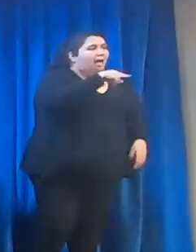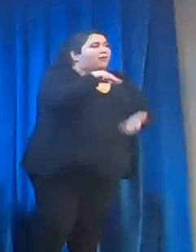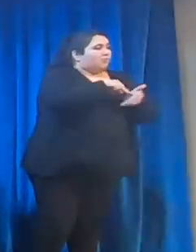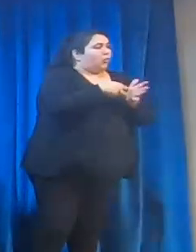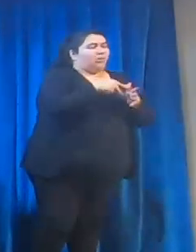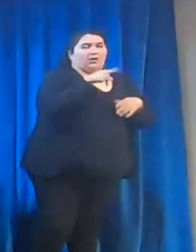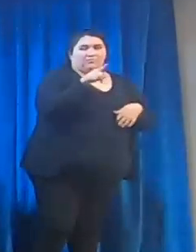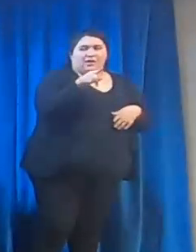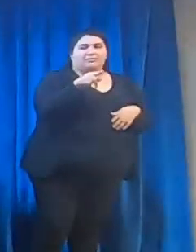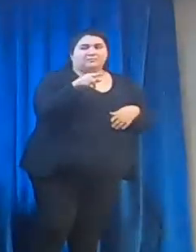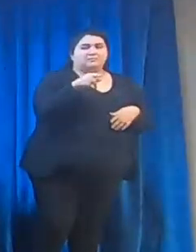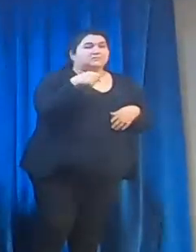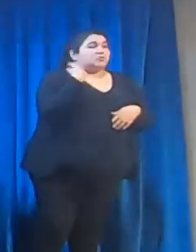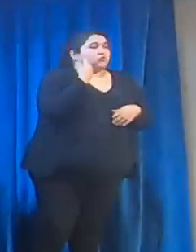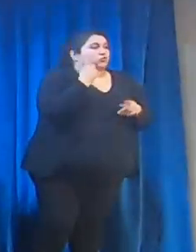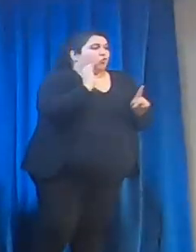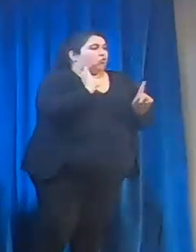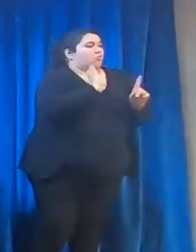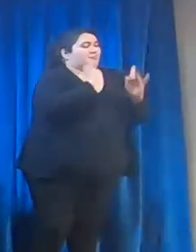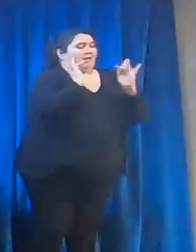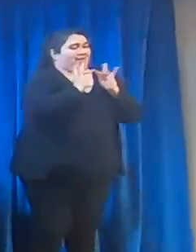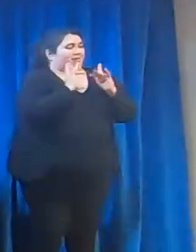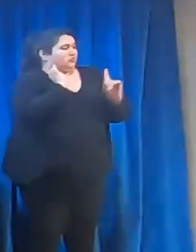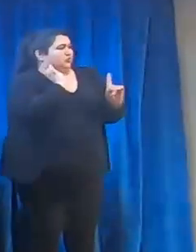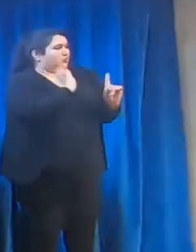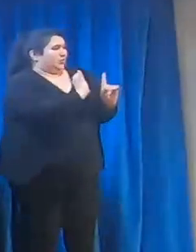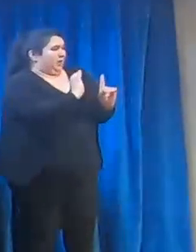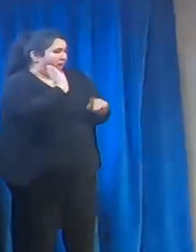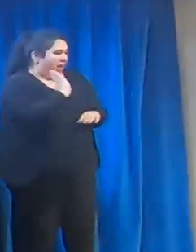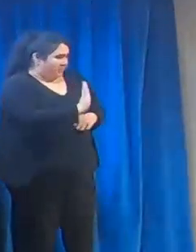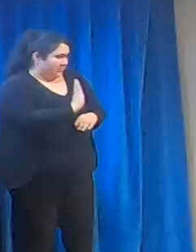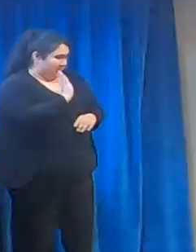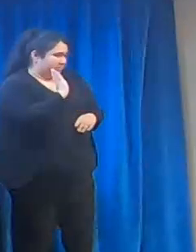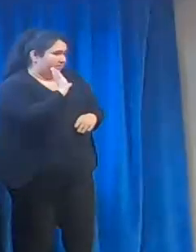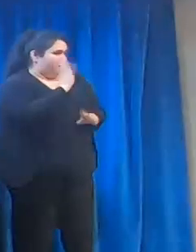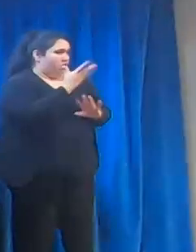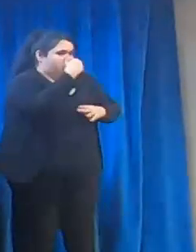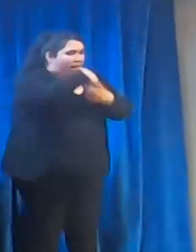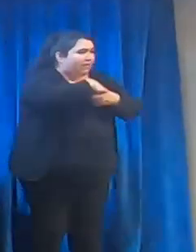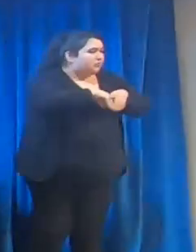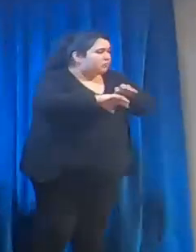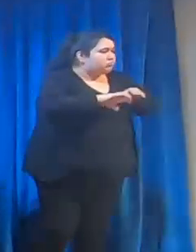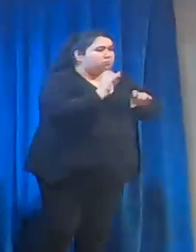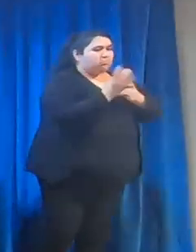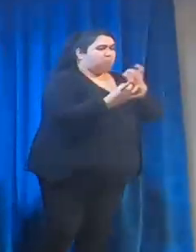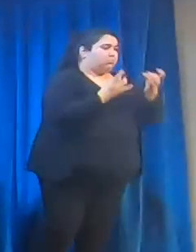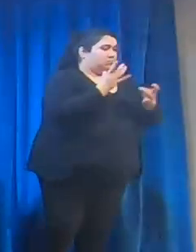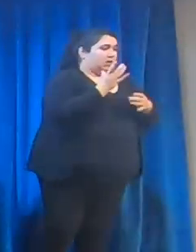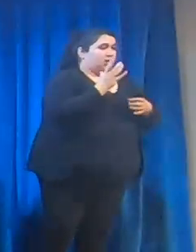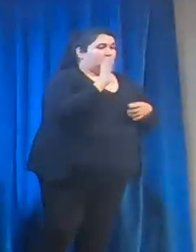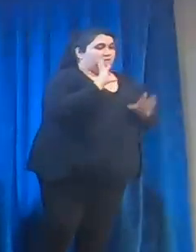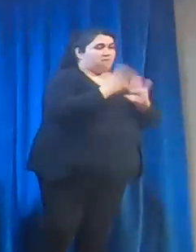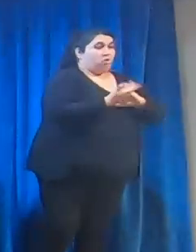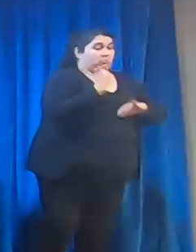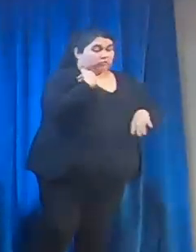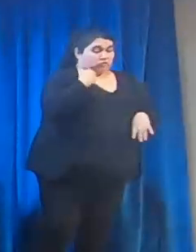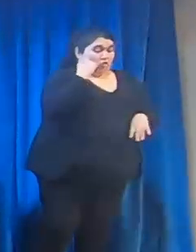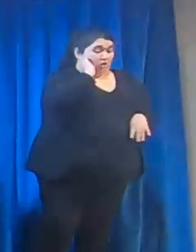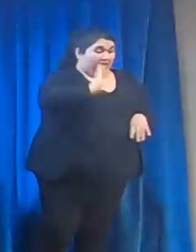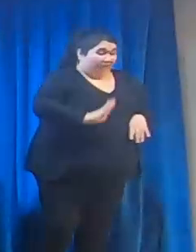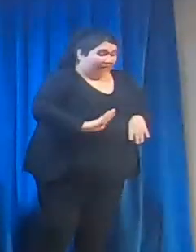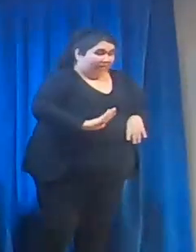sea, cuando hablamos de ciberbullying hablamos de eso. Distinto es que un adulto me humille siendo niña. Cuando